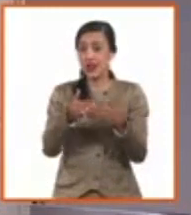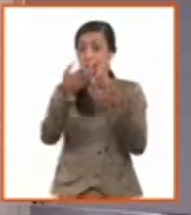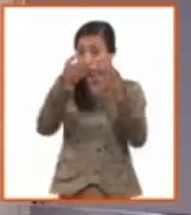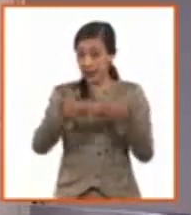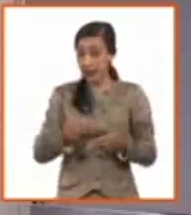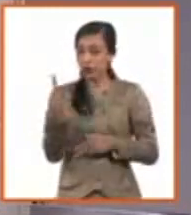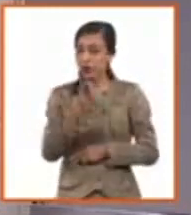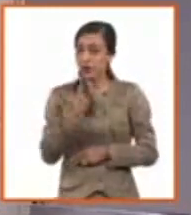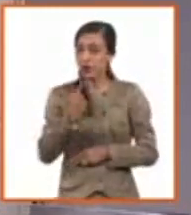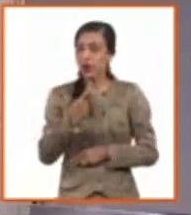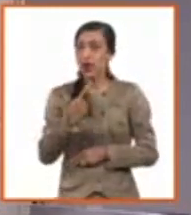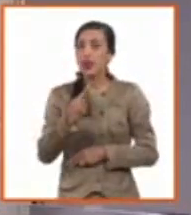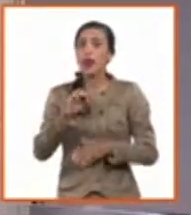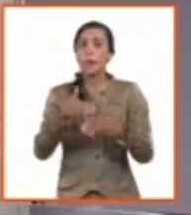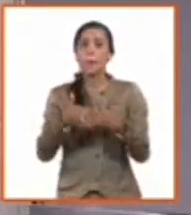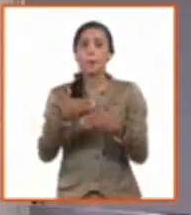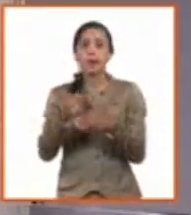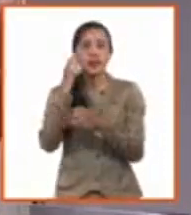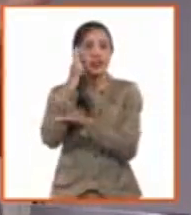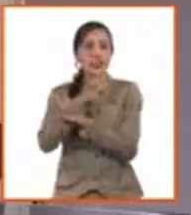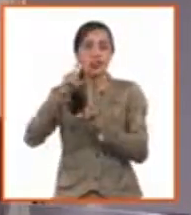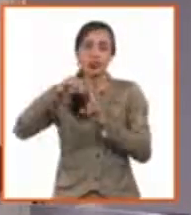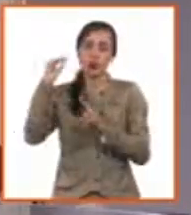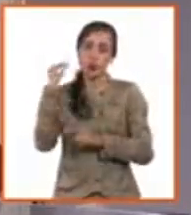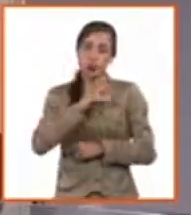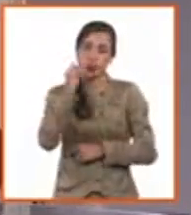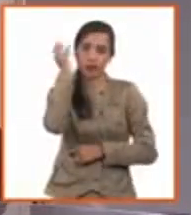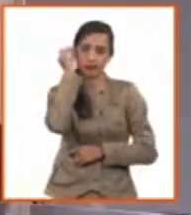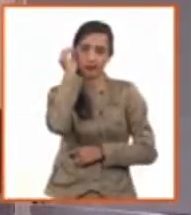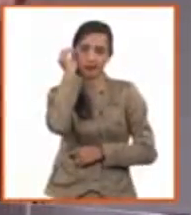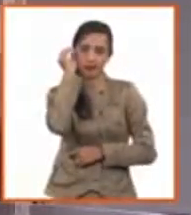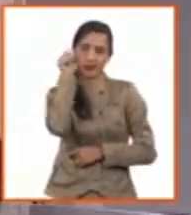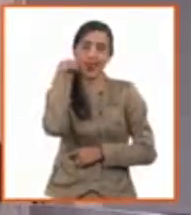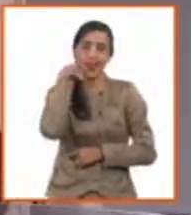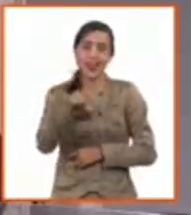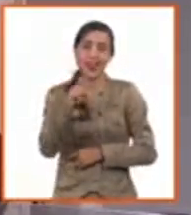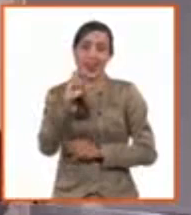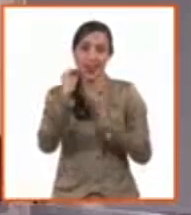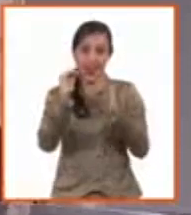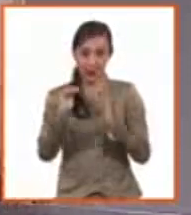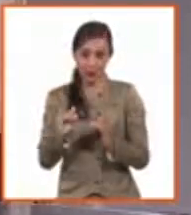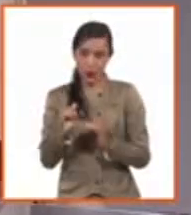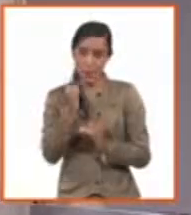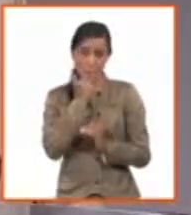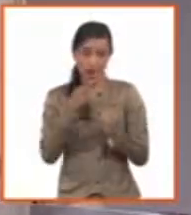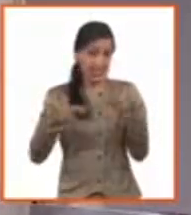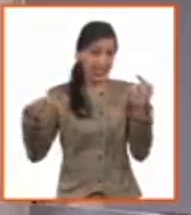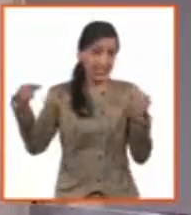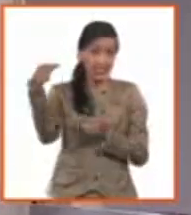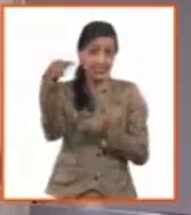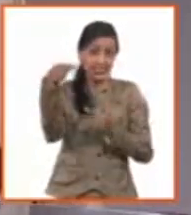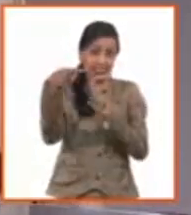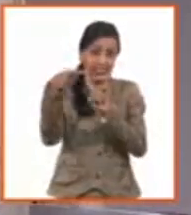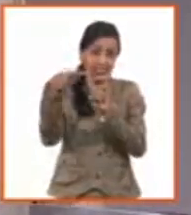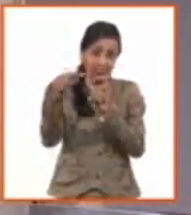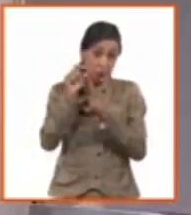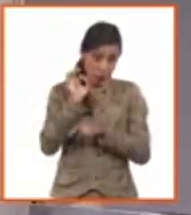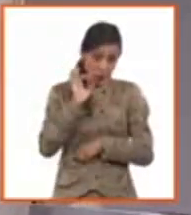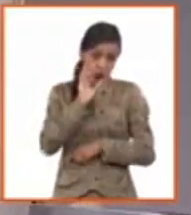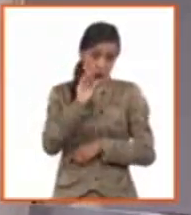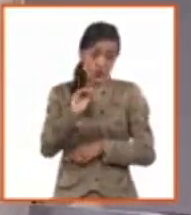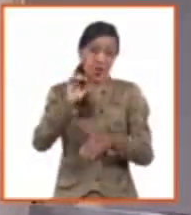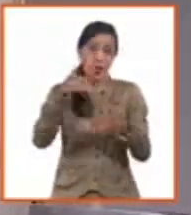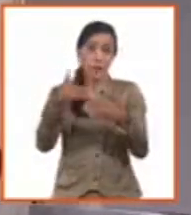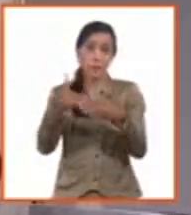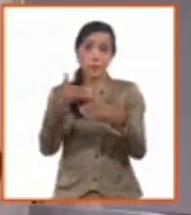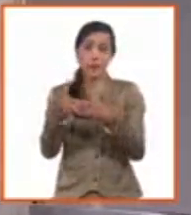registro nacional de entidades de ciencia tecnología e innovación a la categoría más alta es justamente la que tú acabas